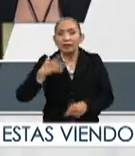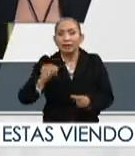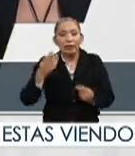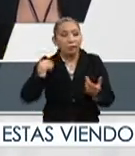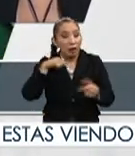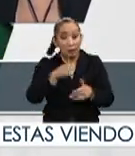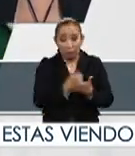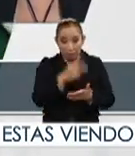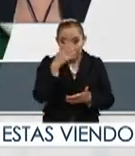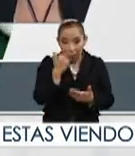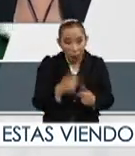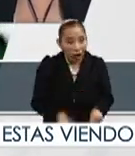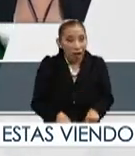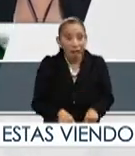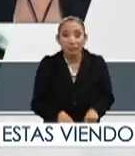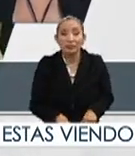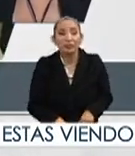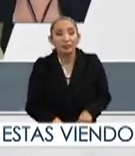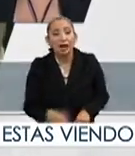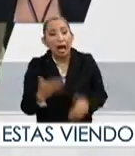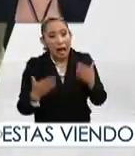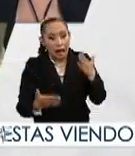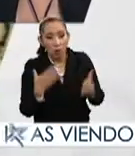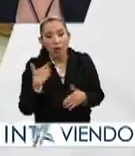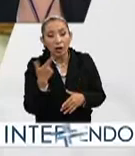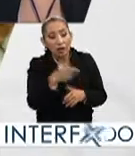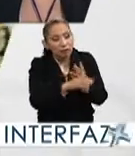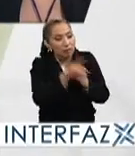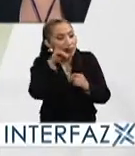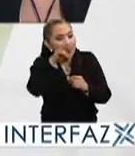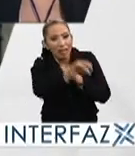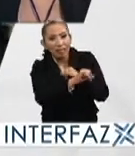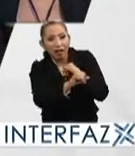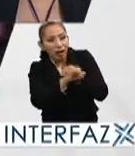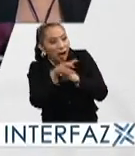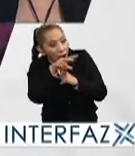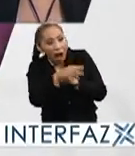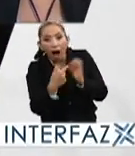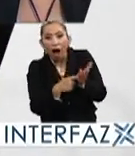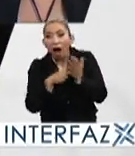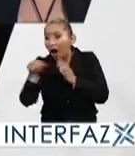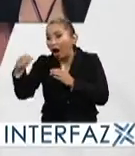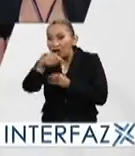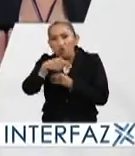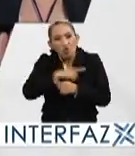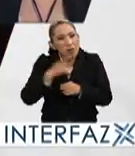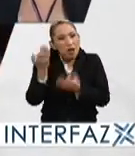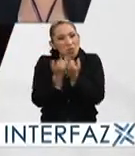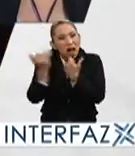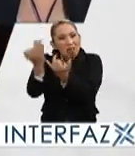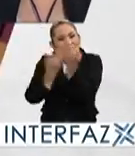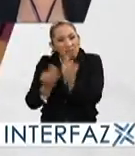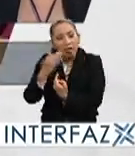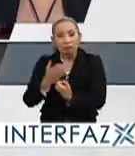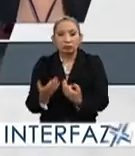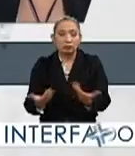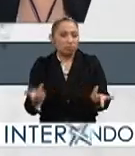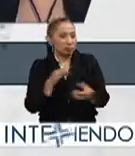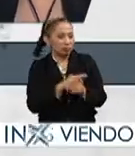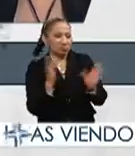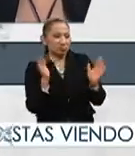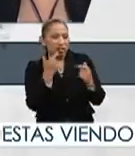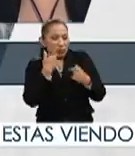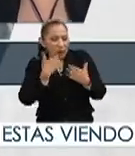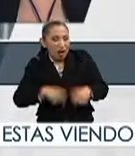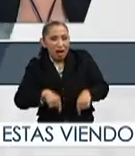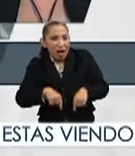en la Ciudad de México, en el país, algunos de los recursos que pues a veces están exhibidos en internet y que en lo particular